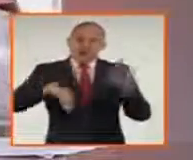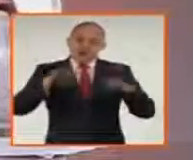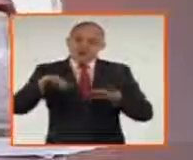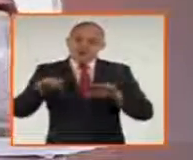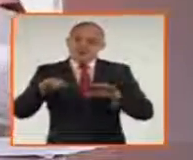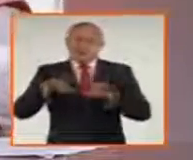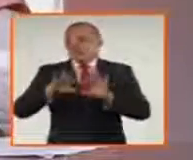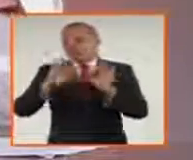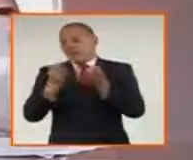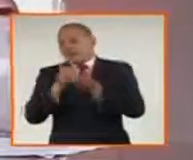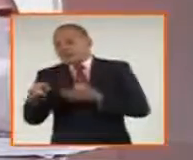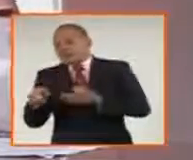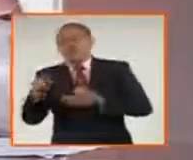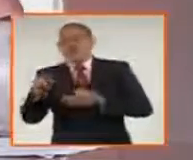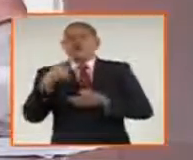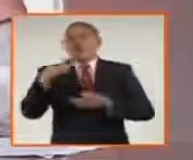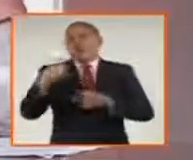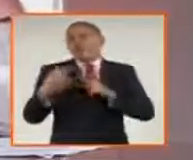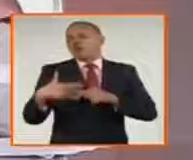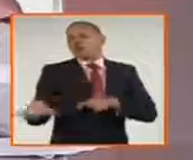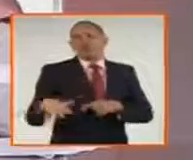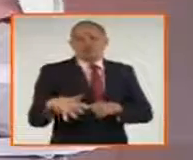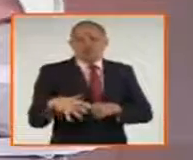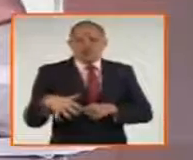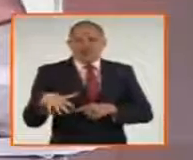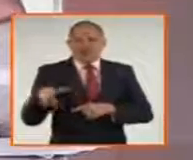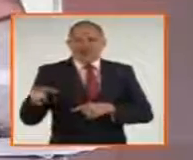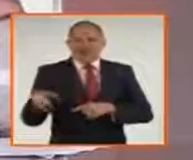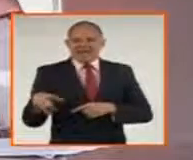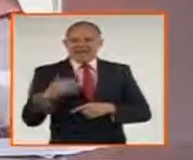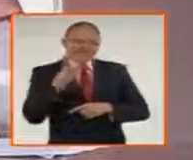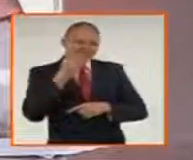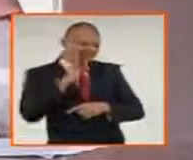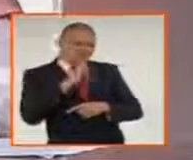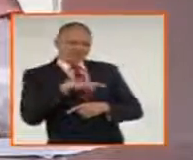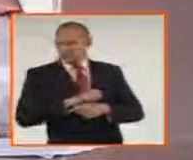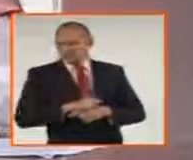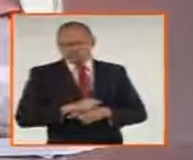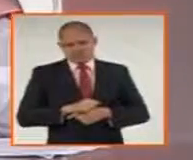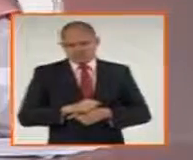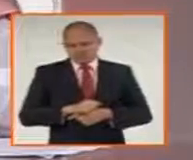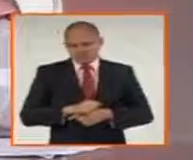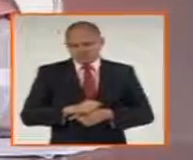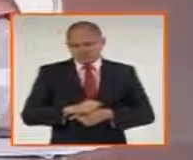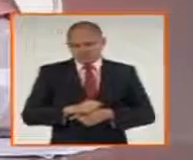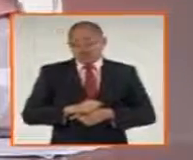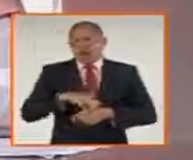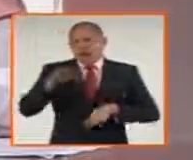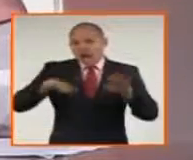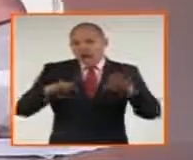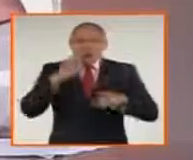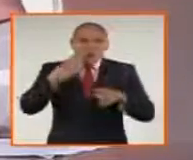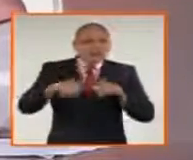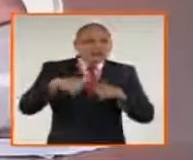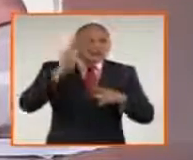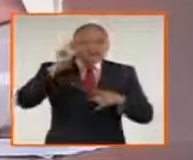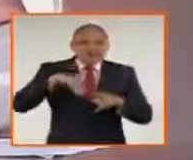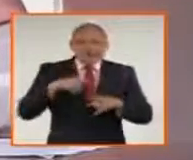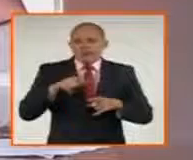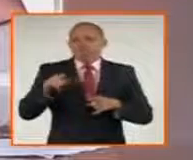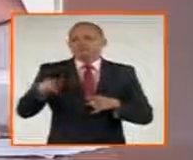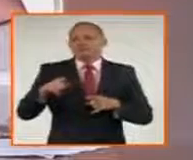el abandono, la negligencia, la desatención emocional y económica también van a tener